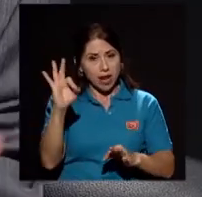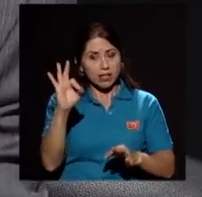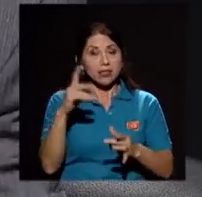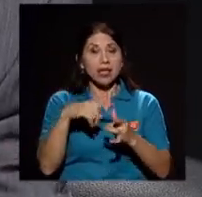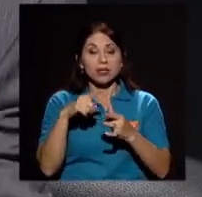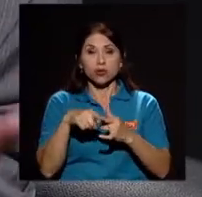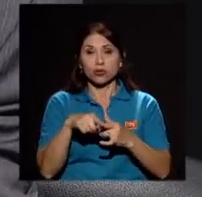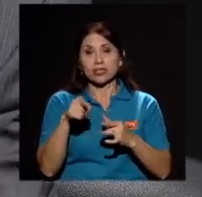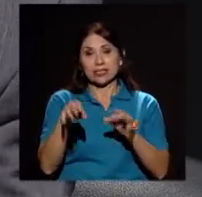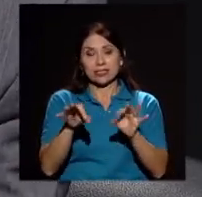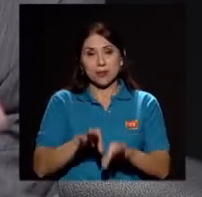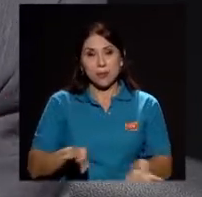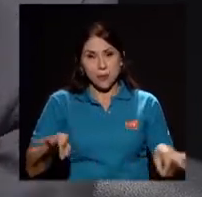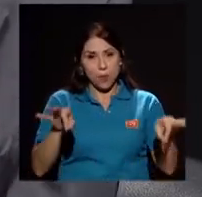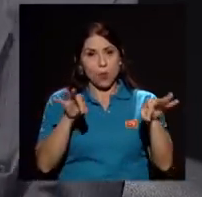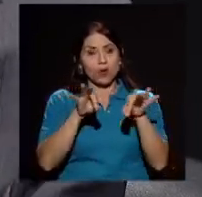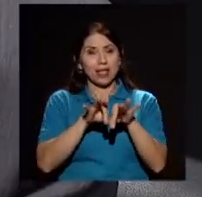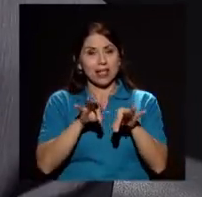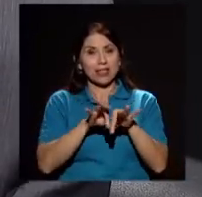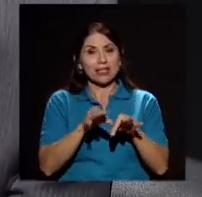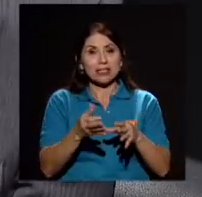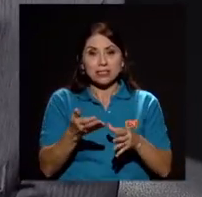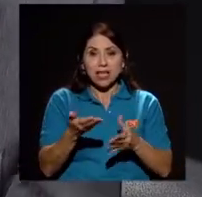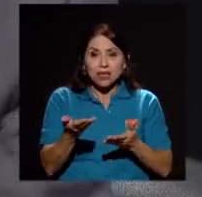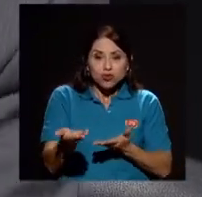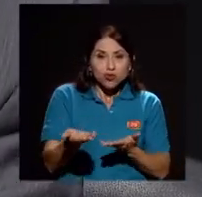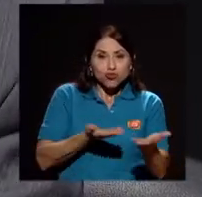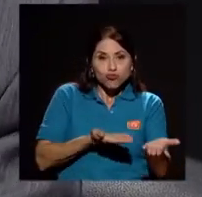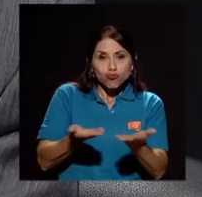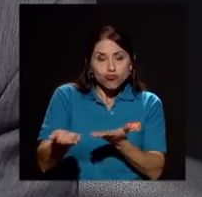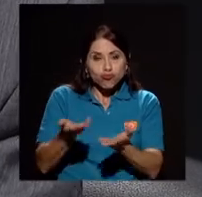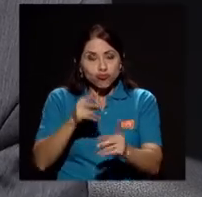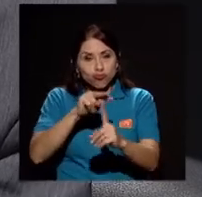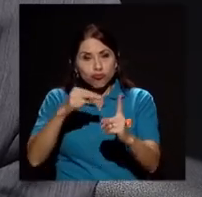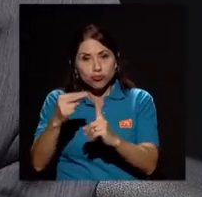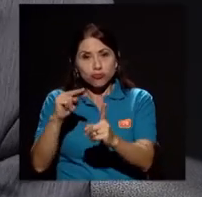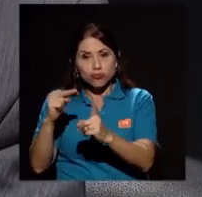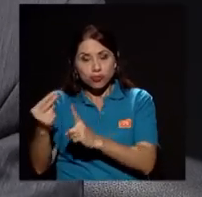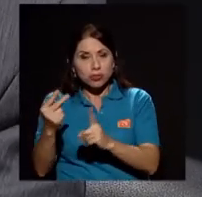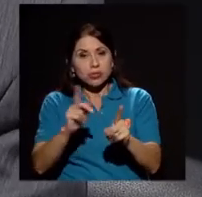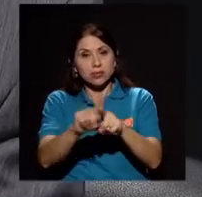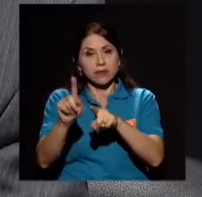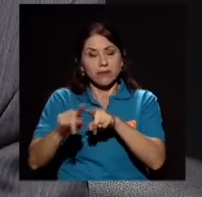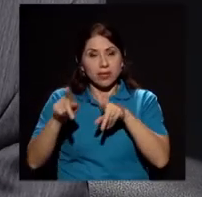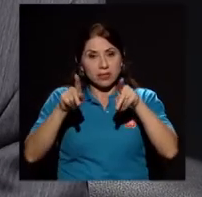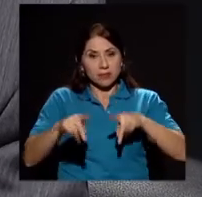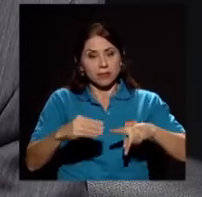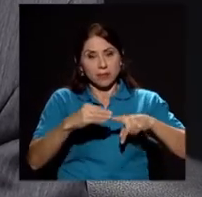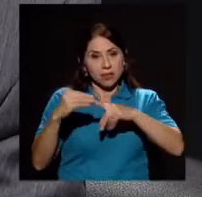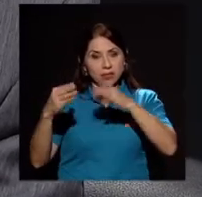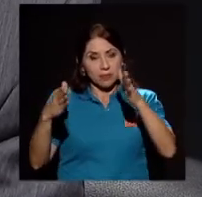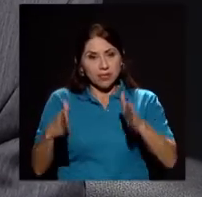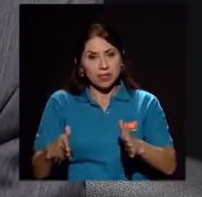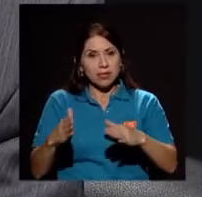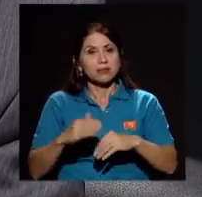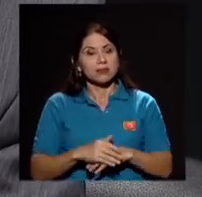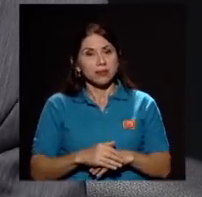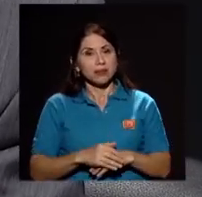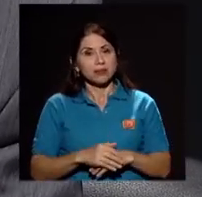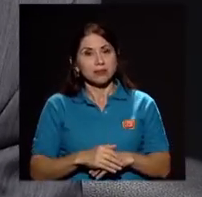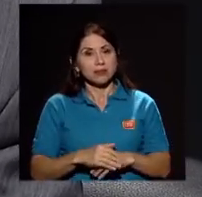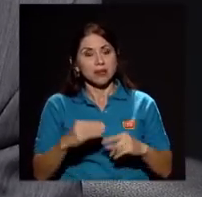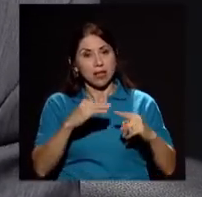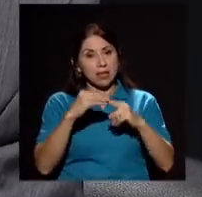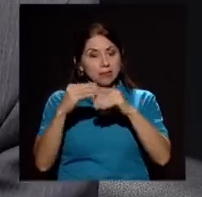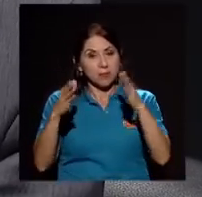importante estos intercambios de vista entre especialistas los especialistas